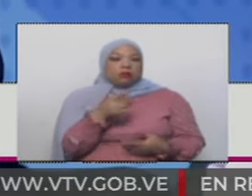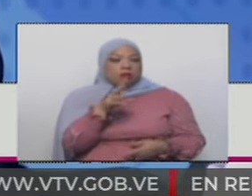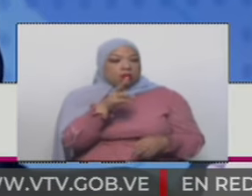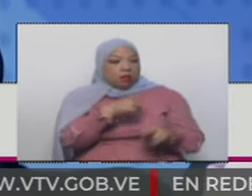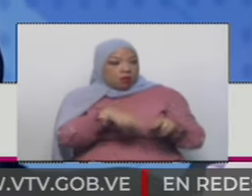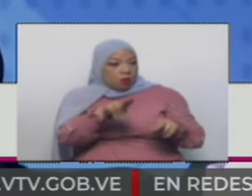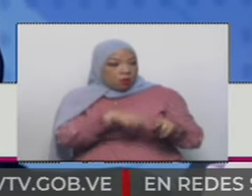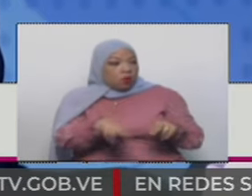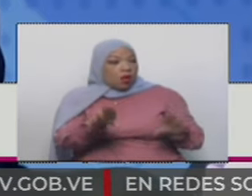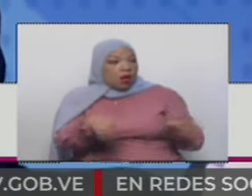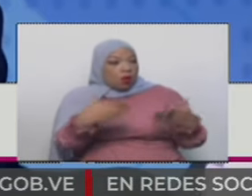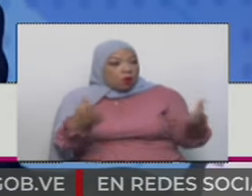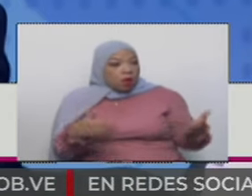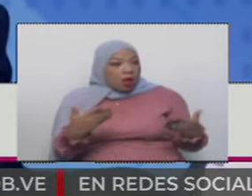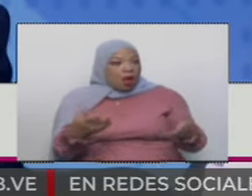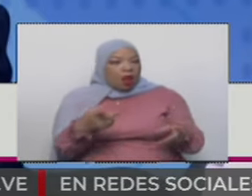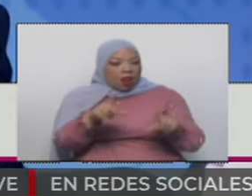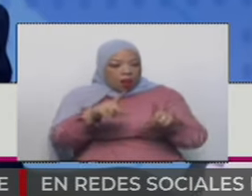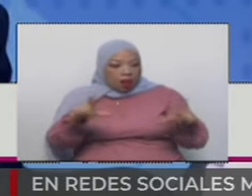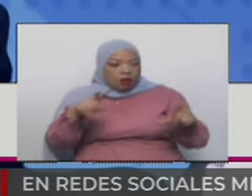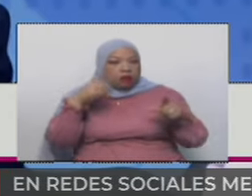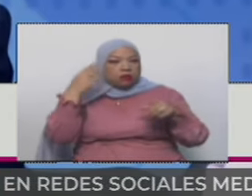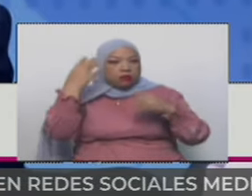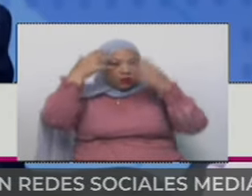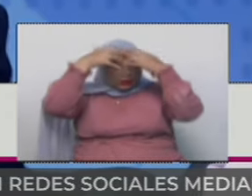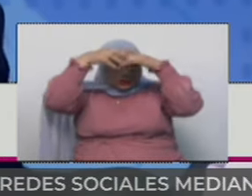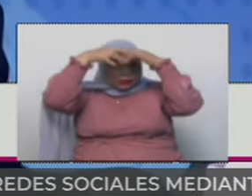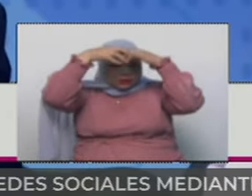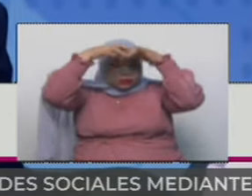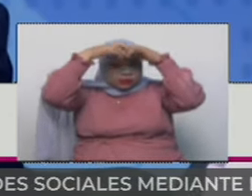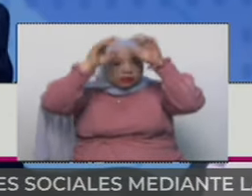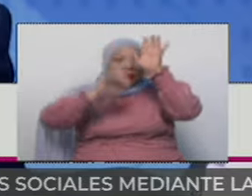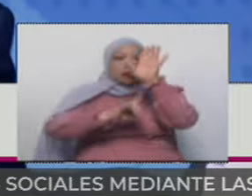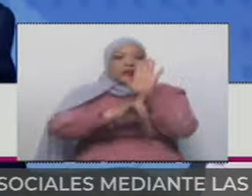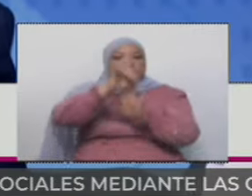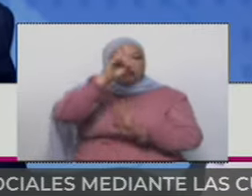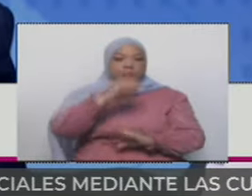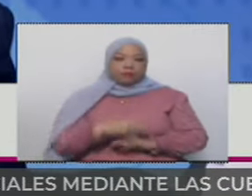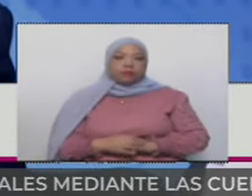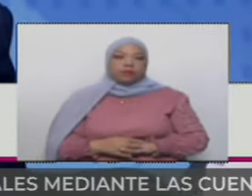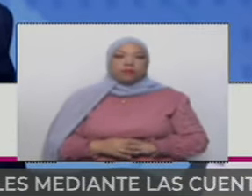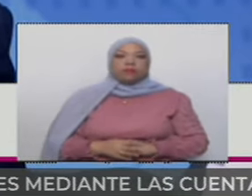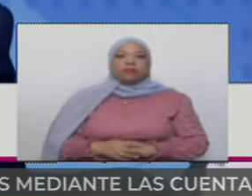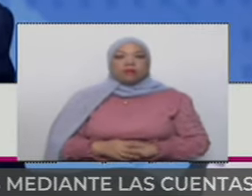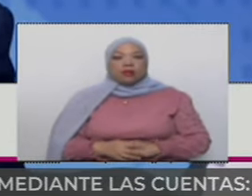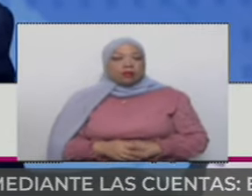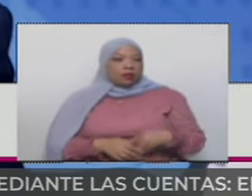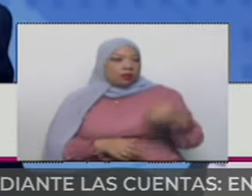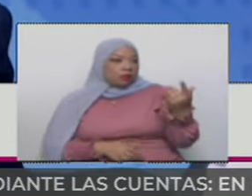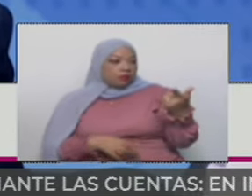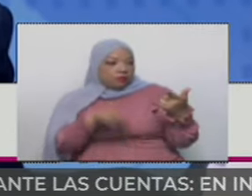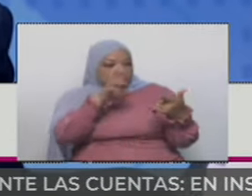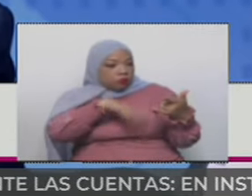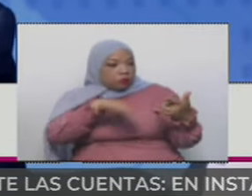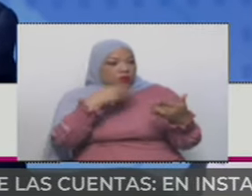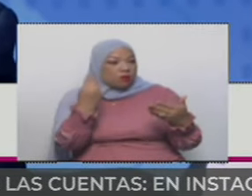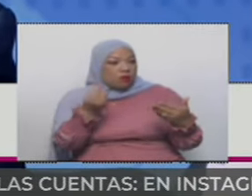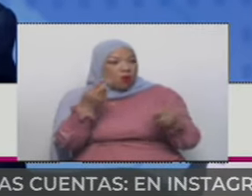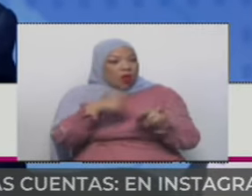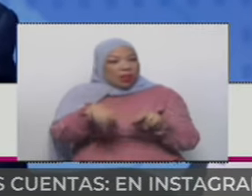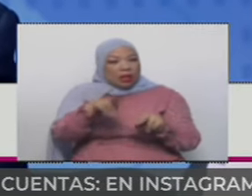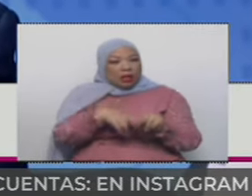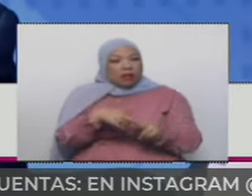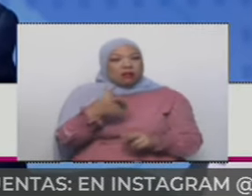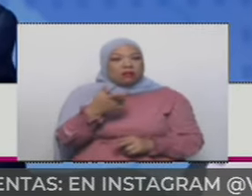que fomentar la lectura en los muchachos. El cerebro, además, se desarrolla. Estos aparaticos en los chamos de temprana edad